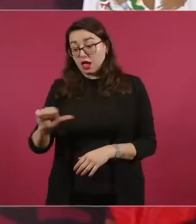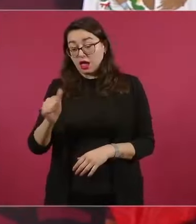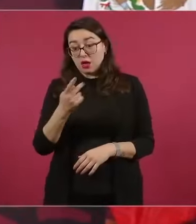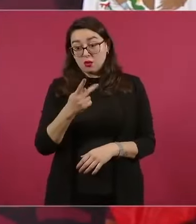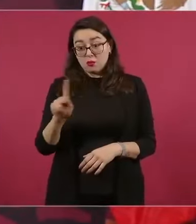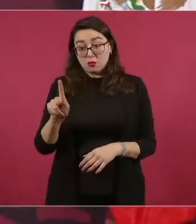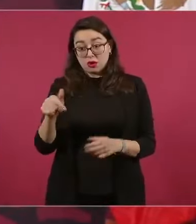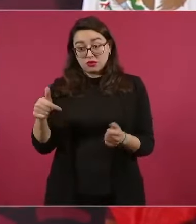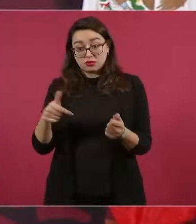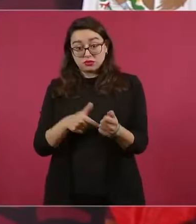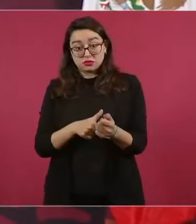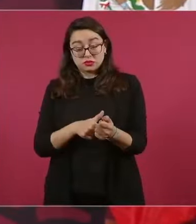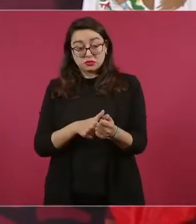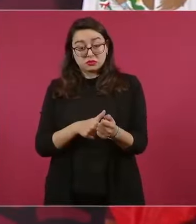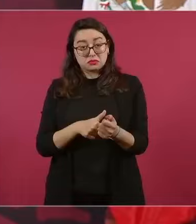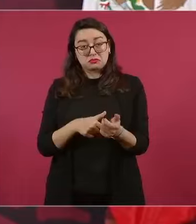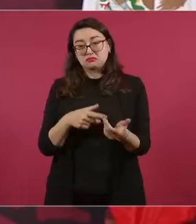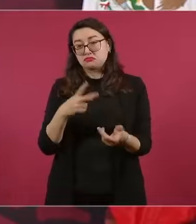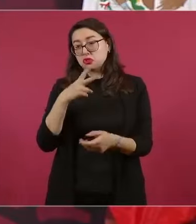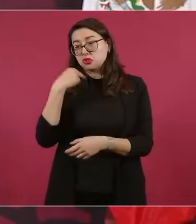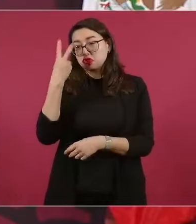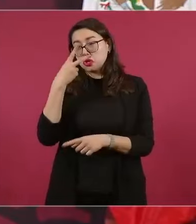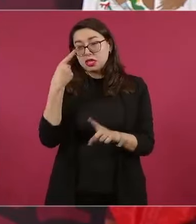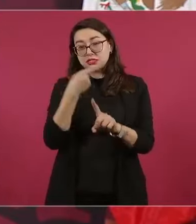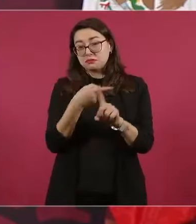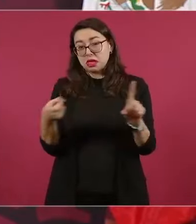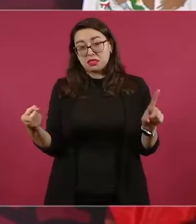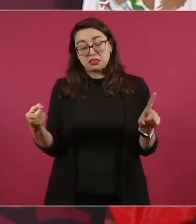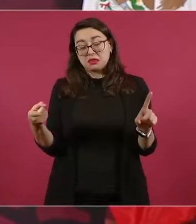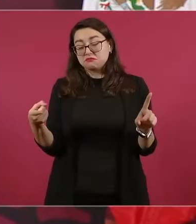Puerto Escondido en 2 horas, 2 horas y media.